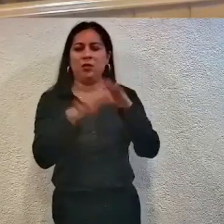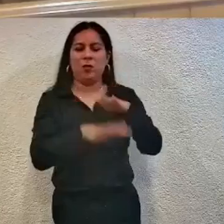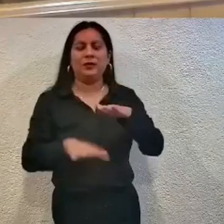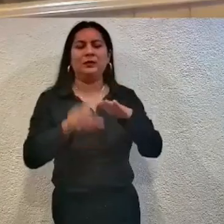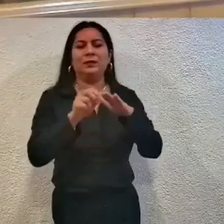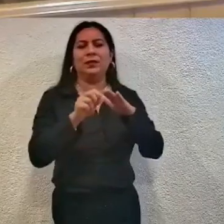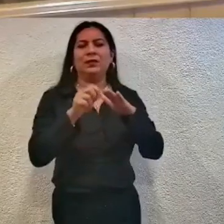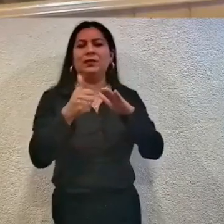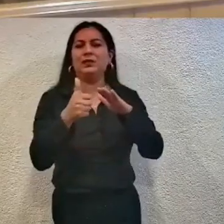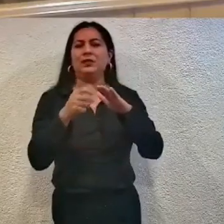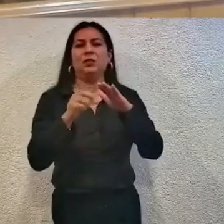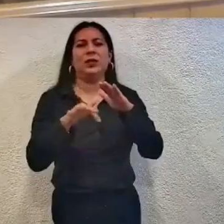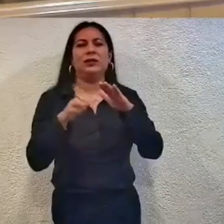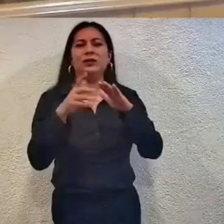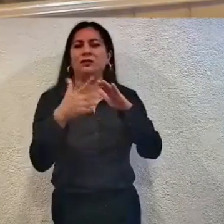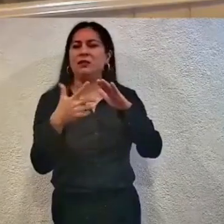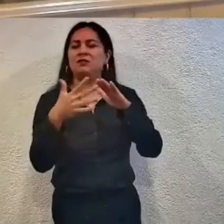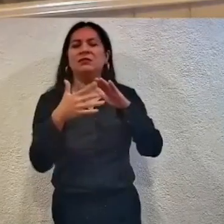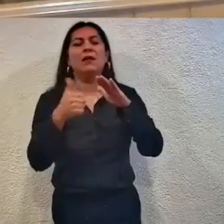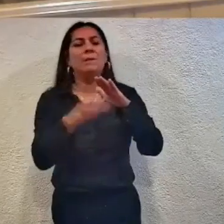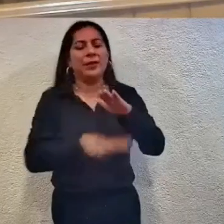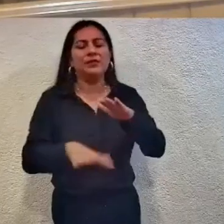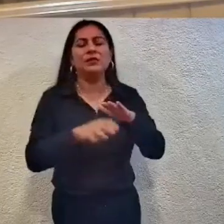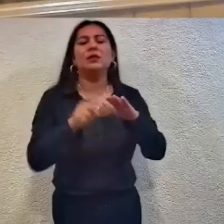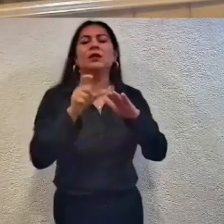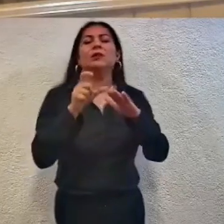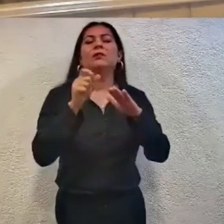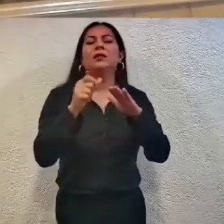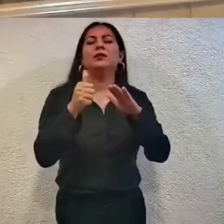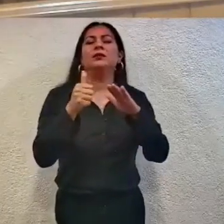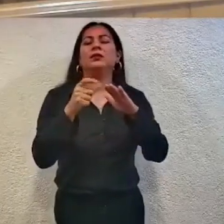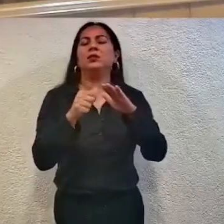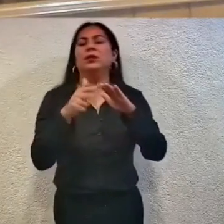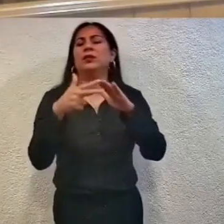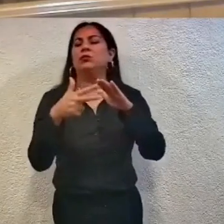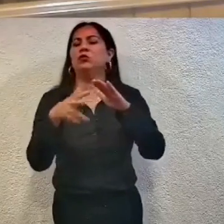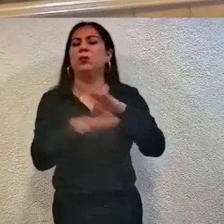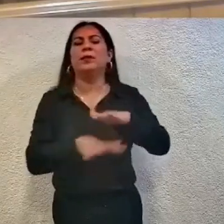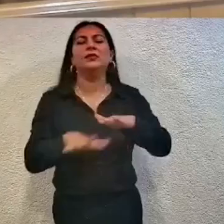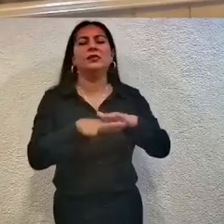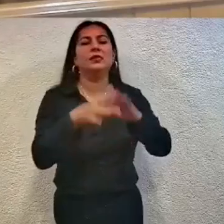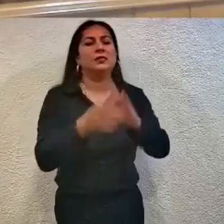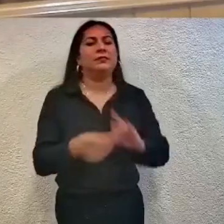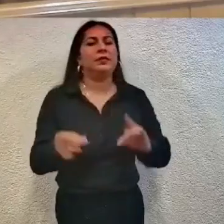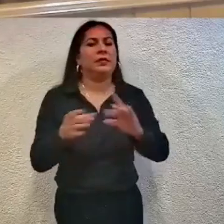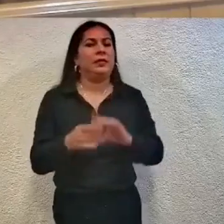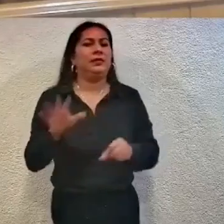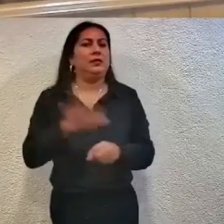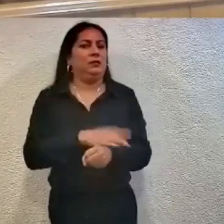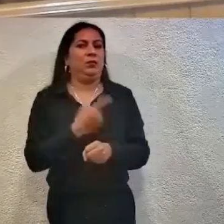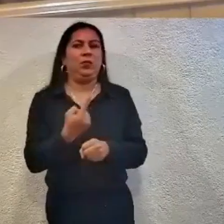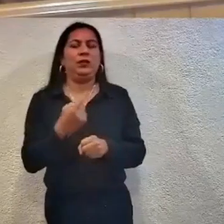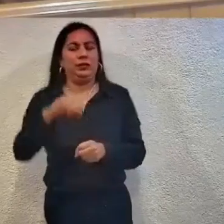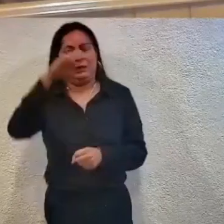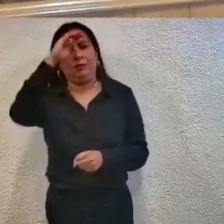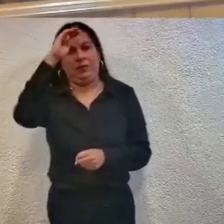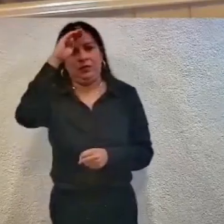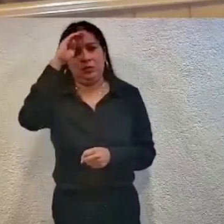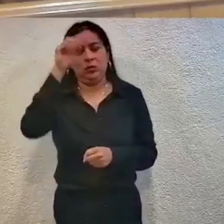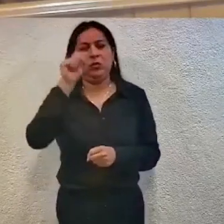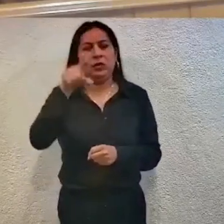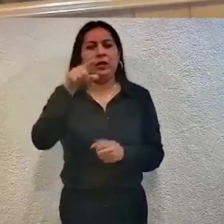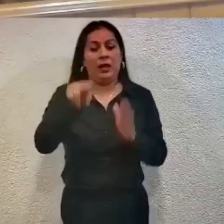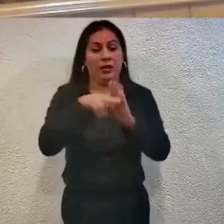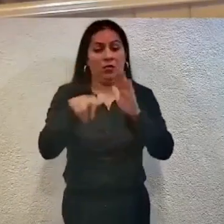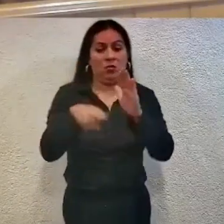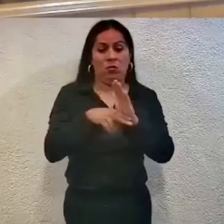casillas 2631 básica, 2646 básica y 2648 básica mencionadas,